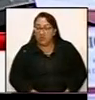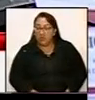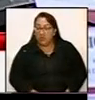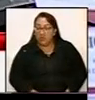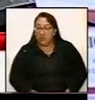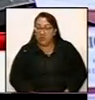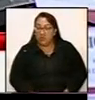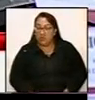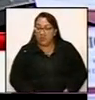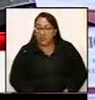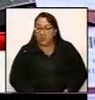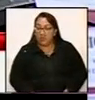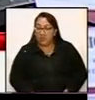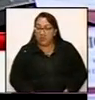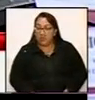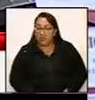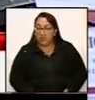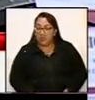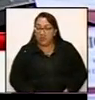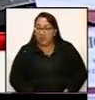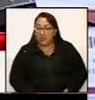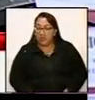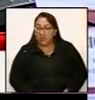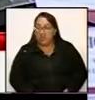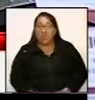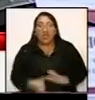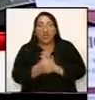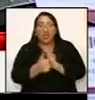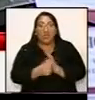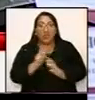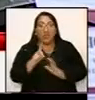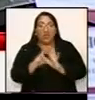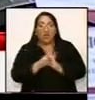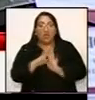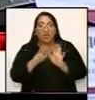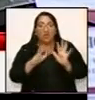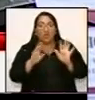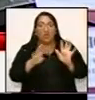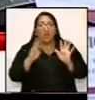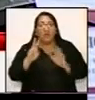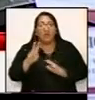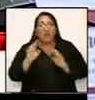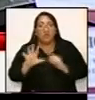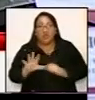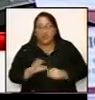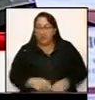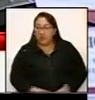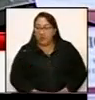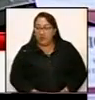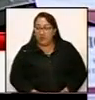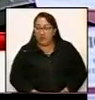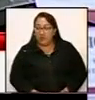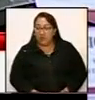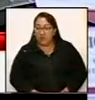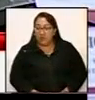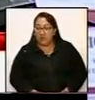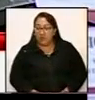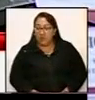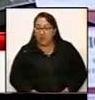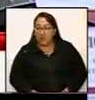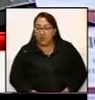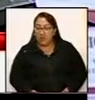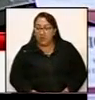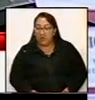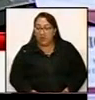consecuencia, inconstitucional, el artículo 1 de la ley 28.925, que modifica el párrafo